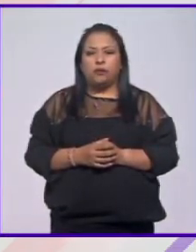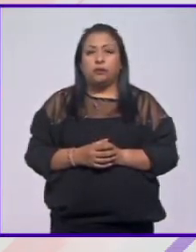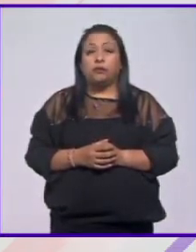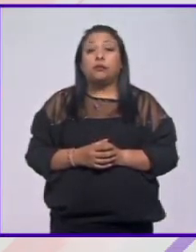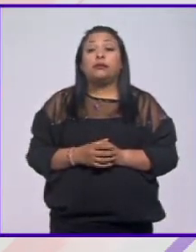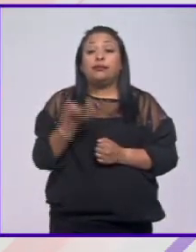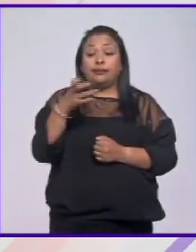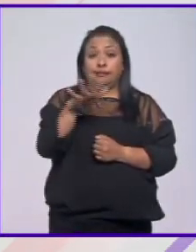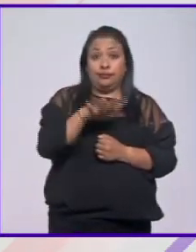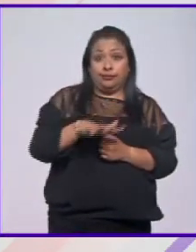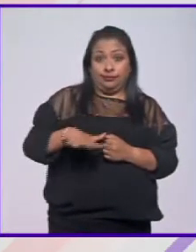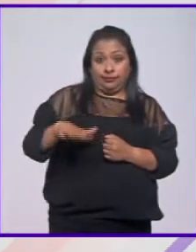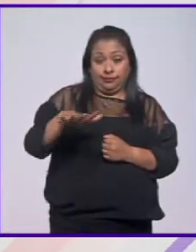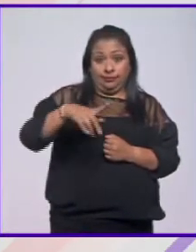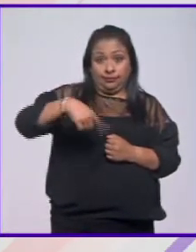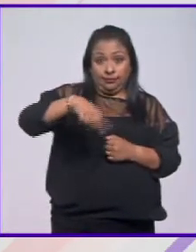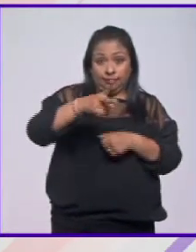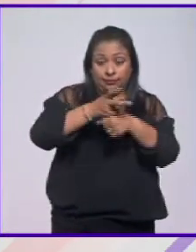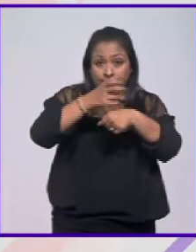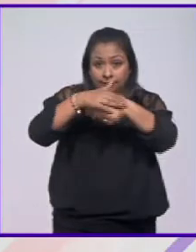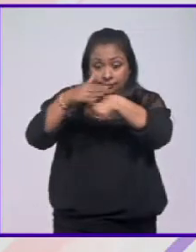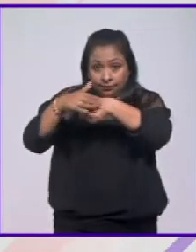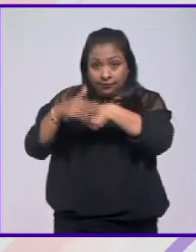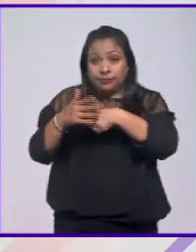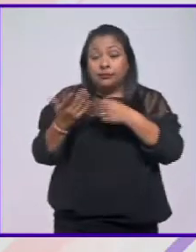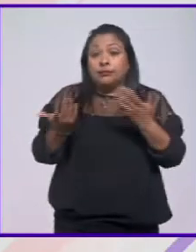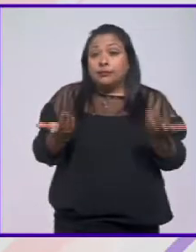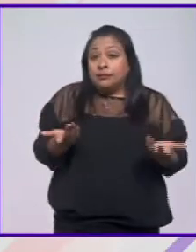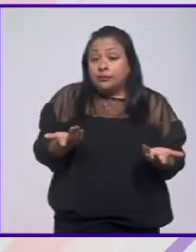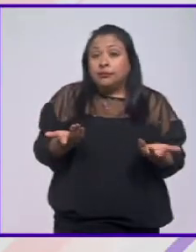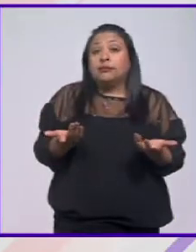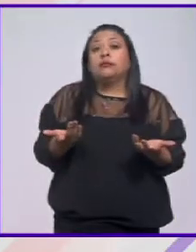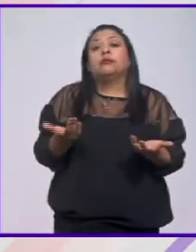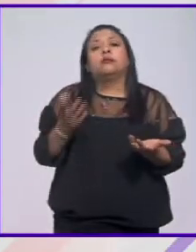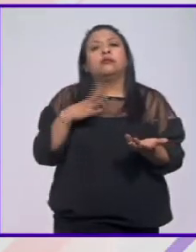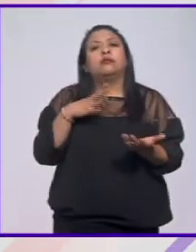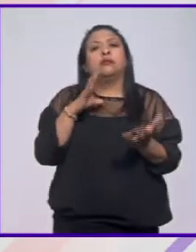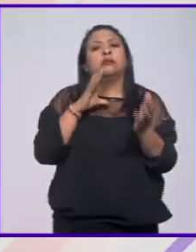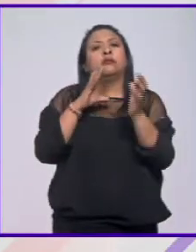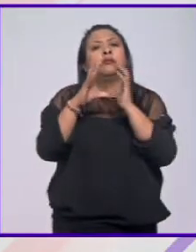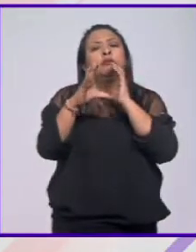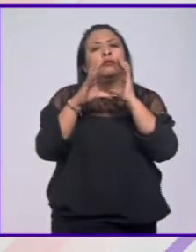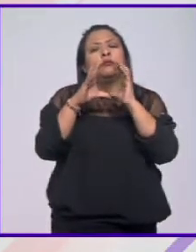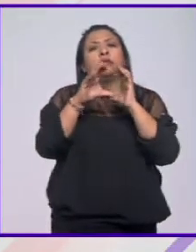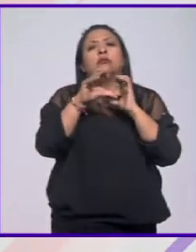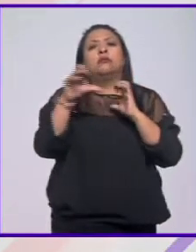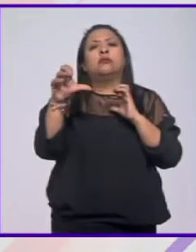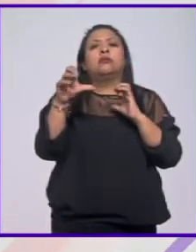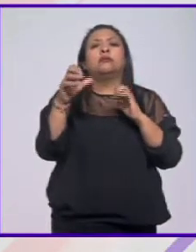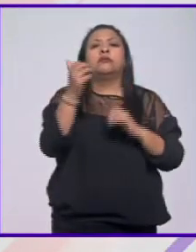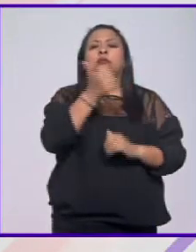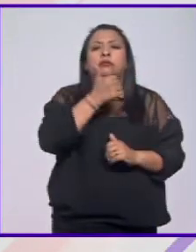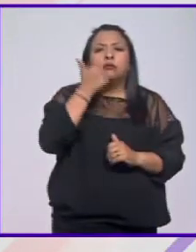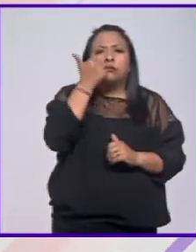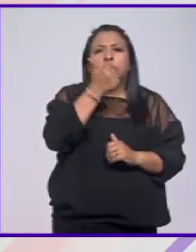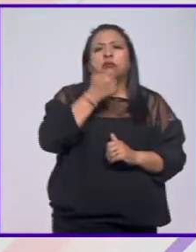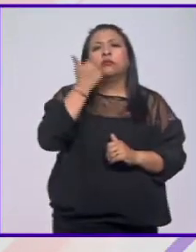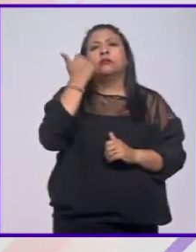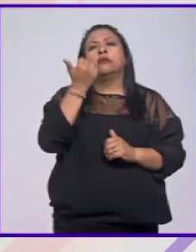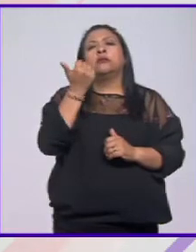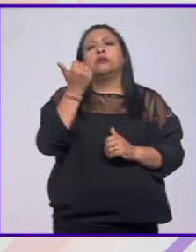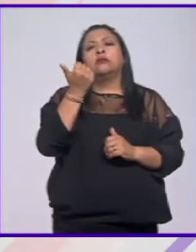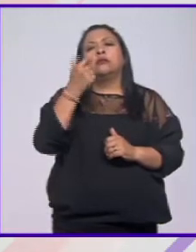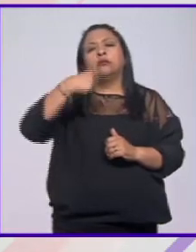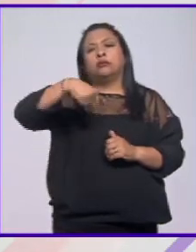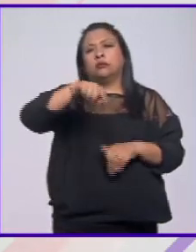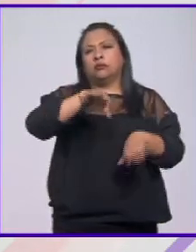Y ese ambiente que ella congregó, de alguna manera lo comunicaba a sus alumnos y a sus